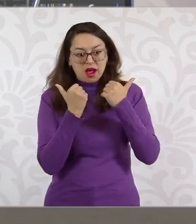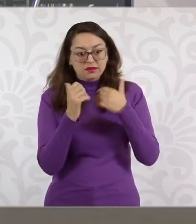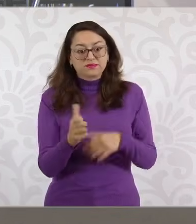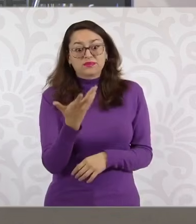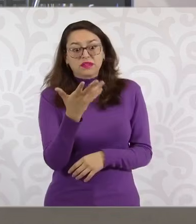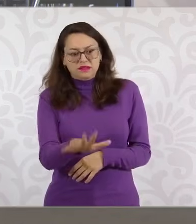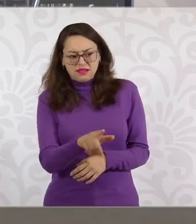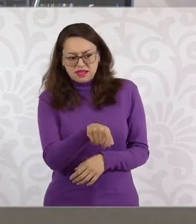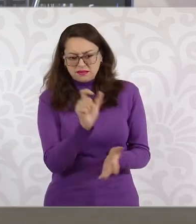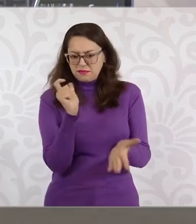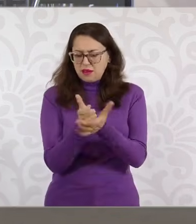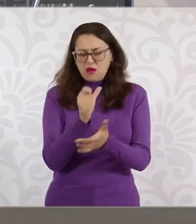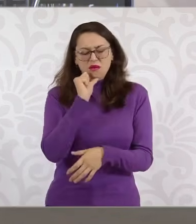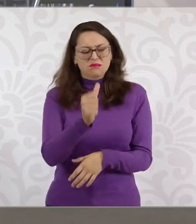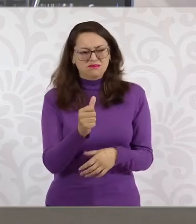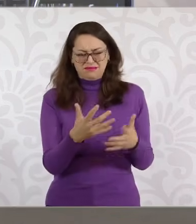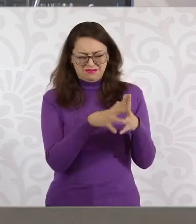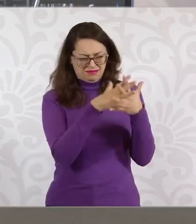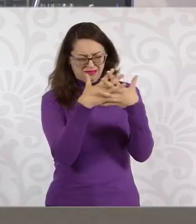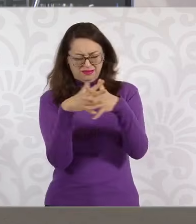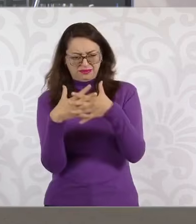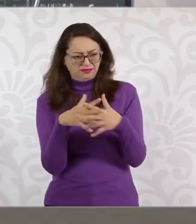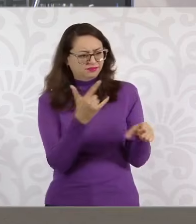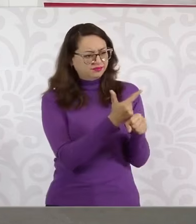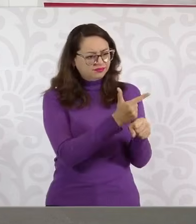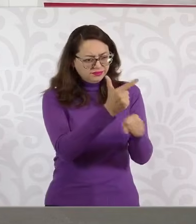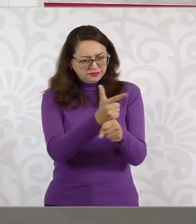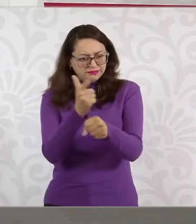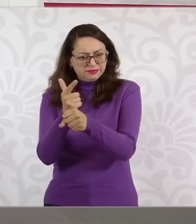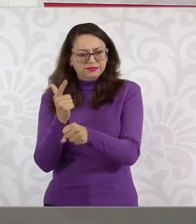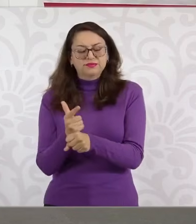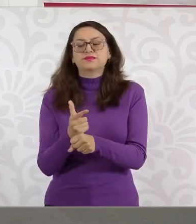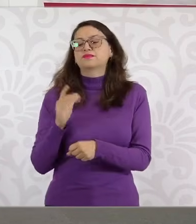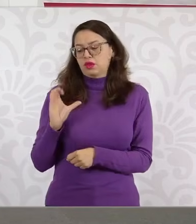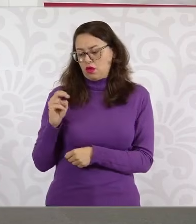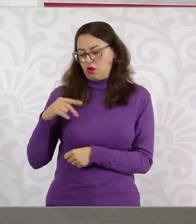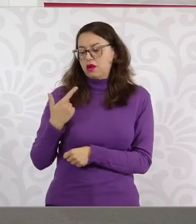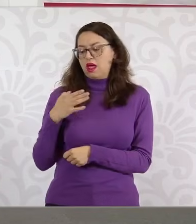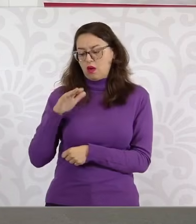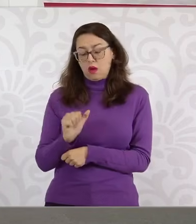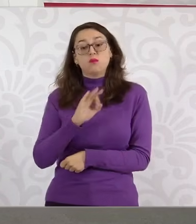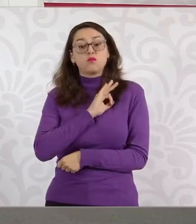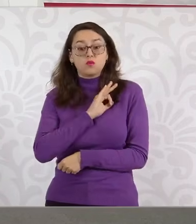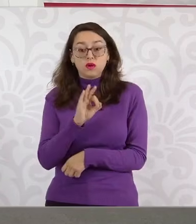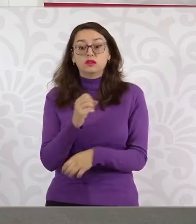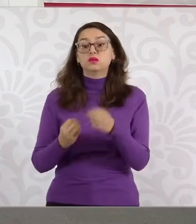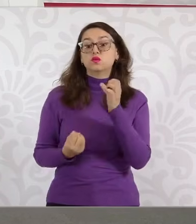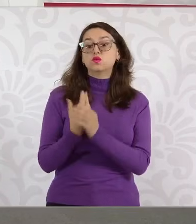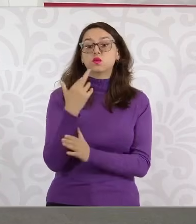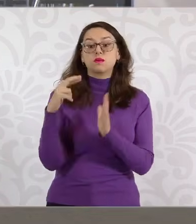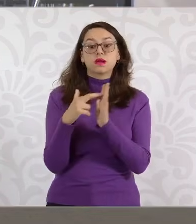permite que podamos establecer, mandata a la Conagua a que pueda emitir una norma que permita